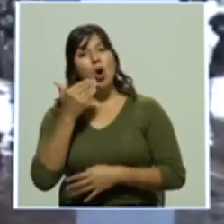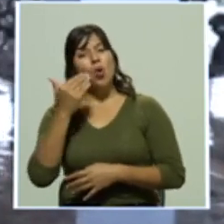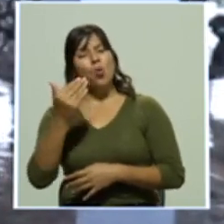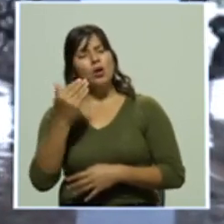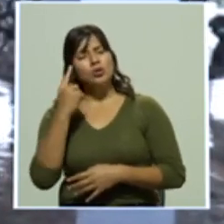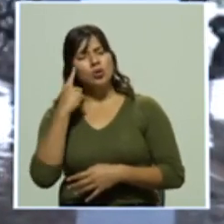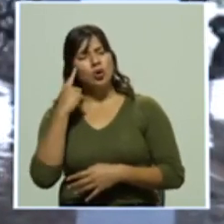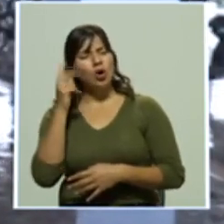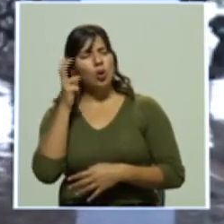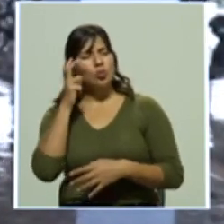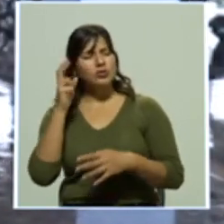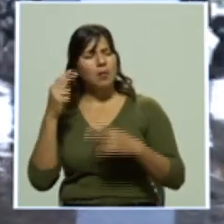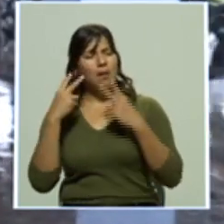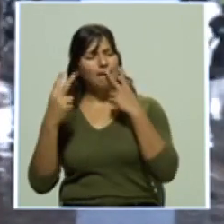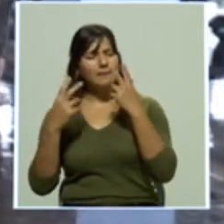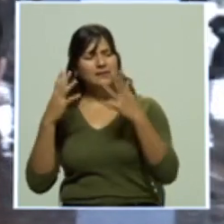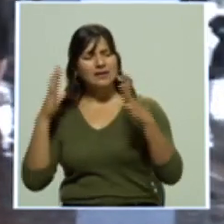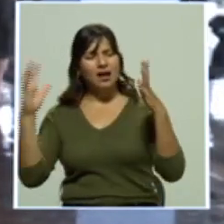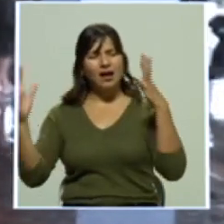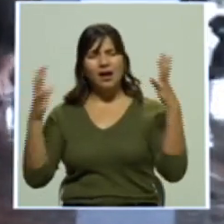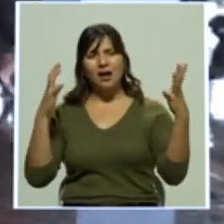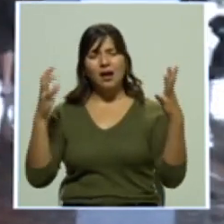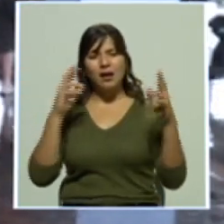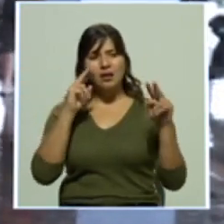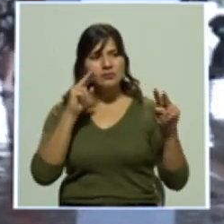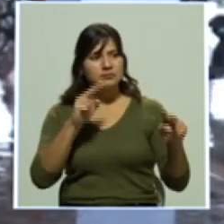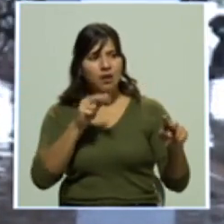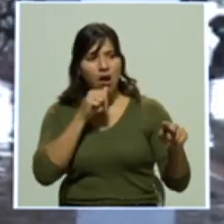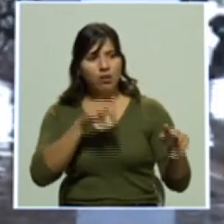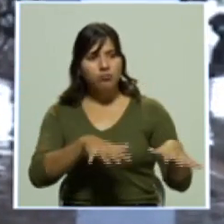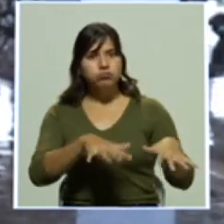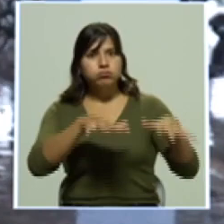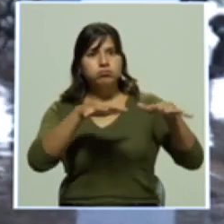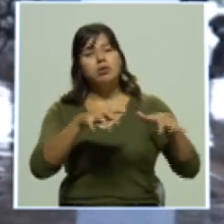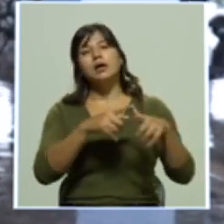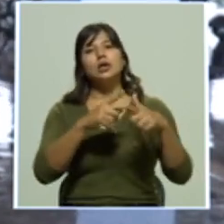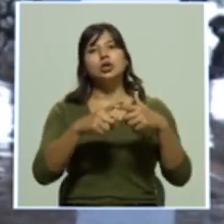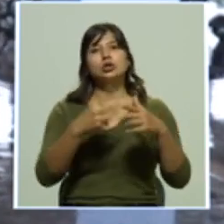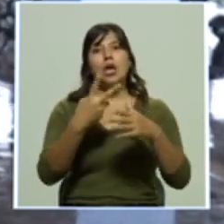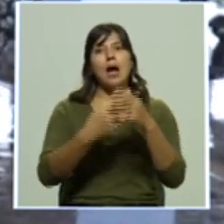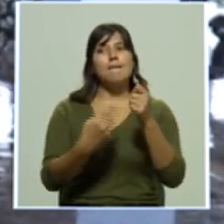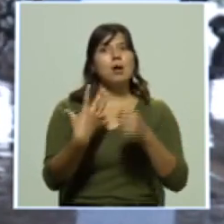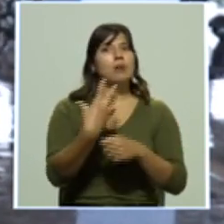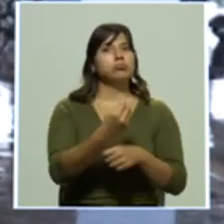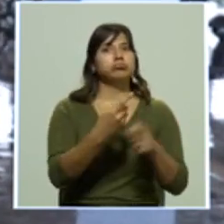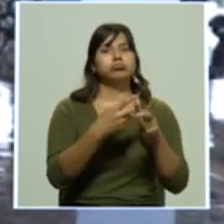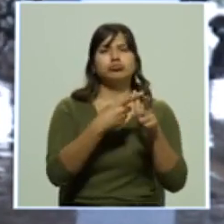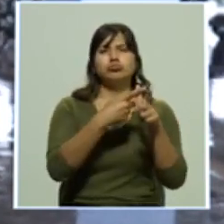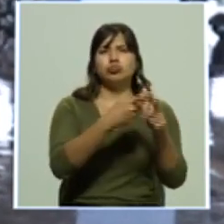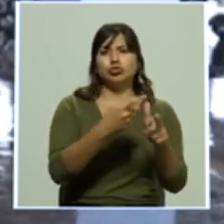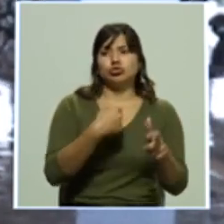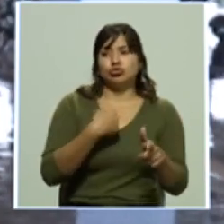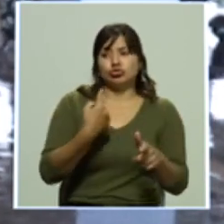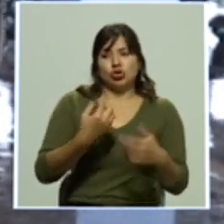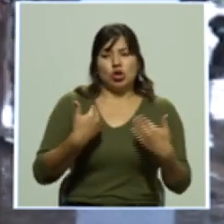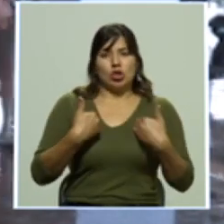con mis vecinos y mi esposo salió y vio que el agua estaba así de alta, así que salimos corriendo y solo traje mi